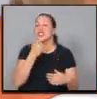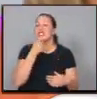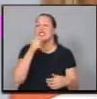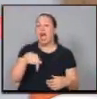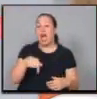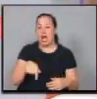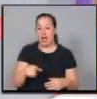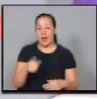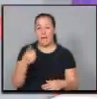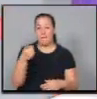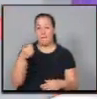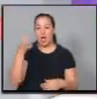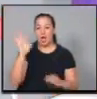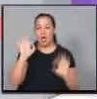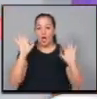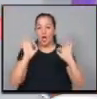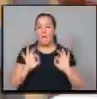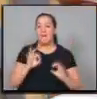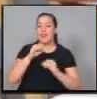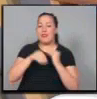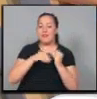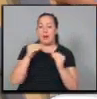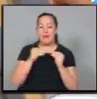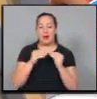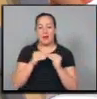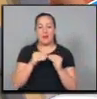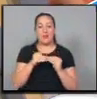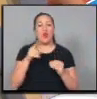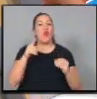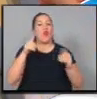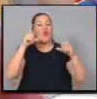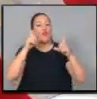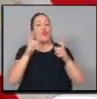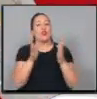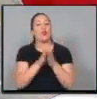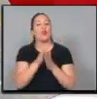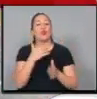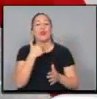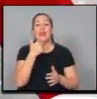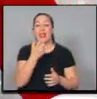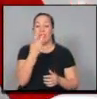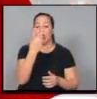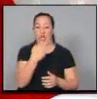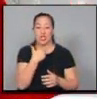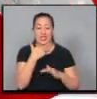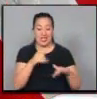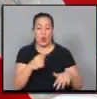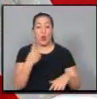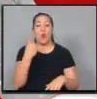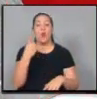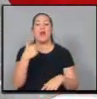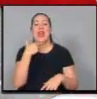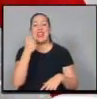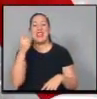Bien. Pero él, toda acá la familia, está, todos los amigos. Acá está una foto con una de sus hijas. Él tiene dos hijas, una con la Karina